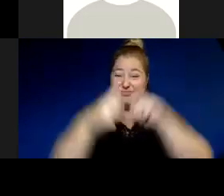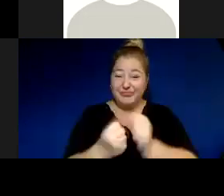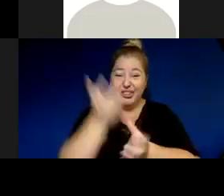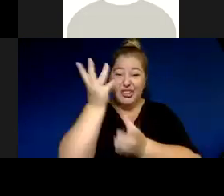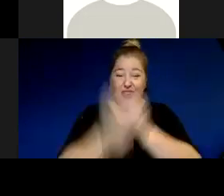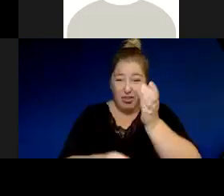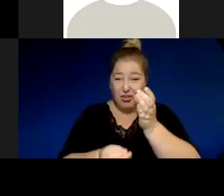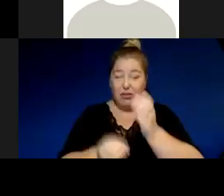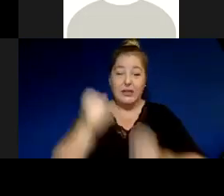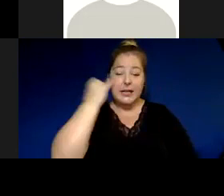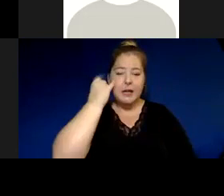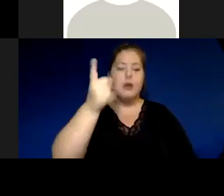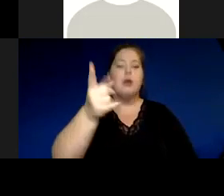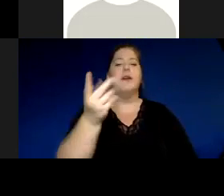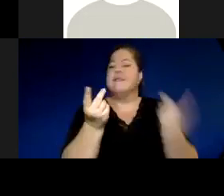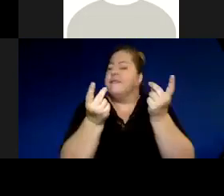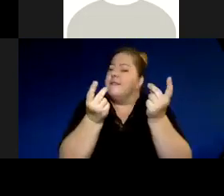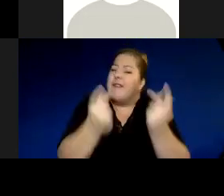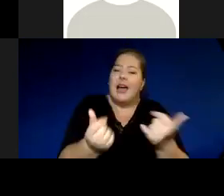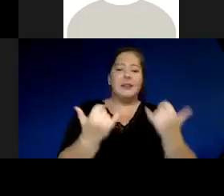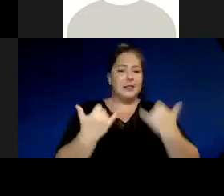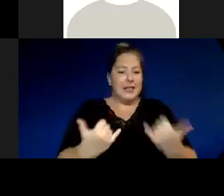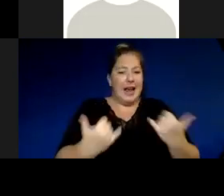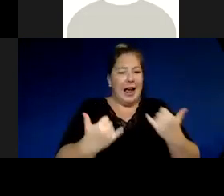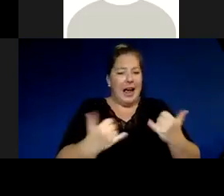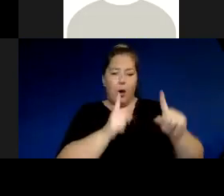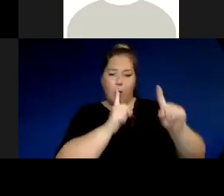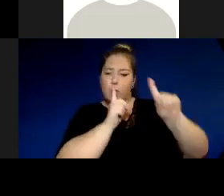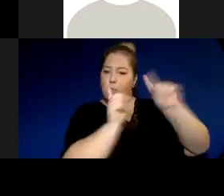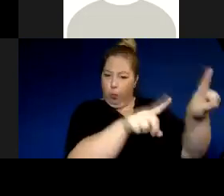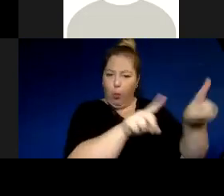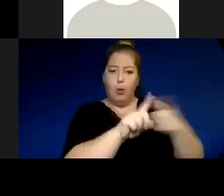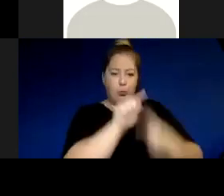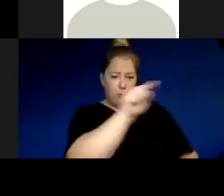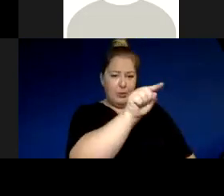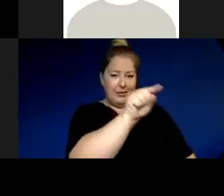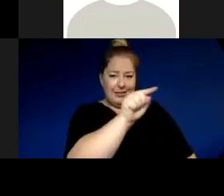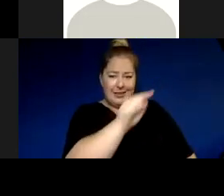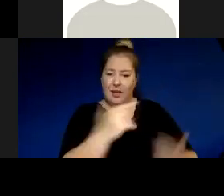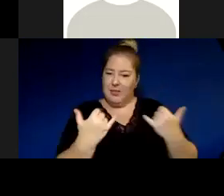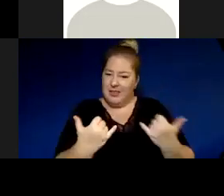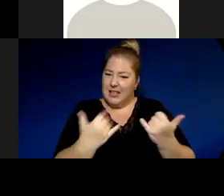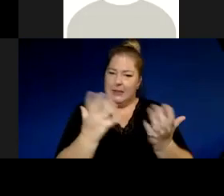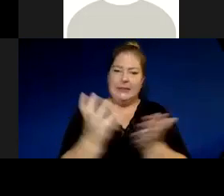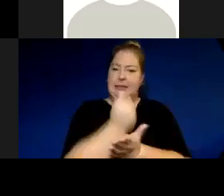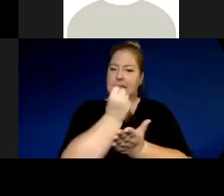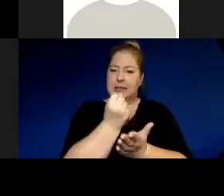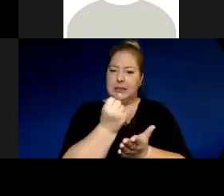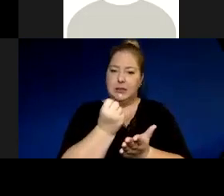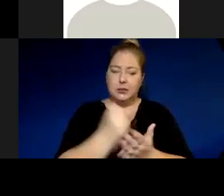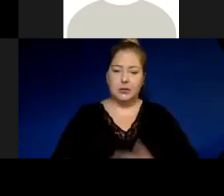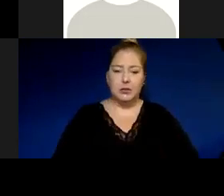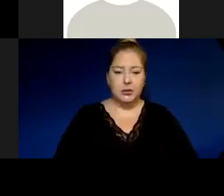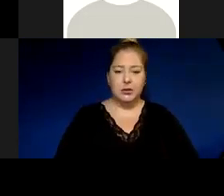hogares debido a estos incendios, déjenme saber de inmediato a su compañía de seguro. No puedo decirles con más